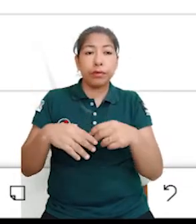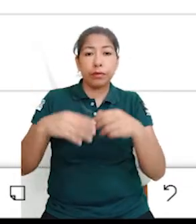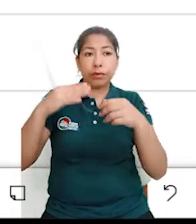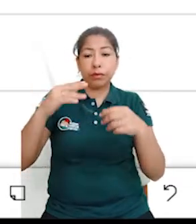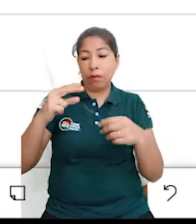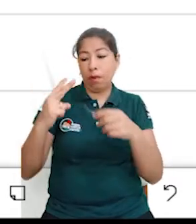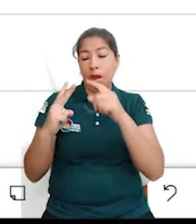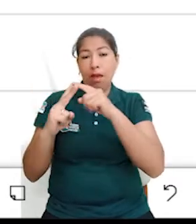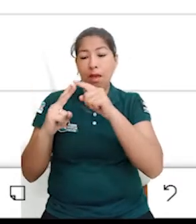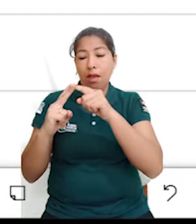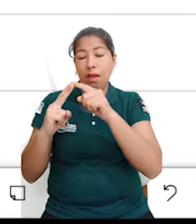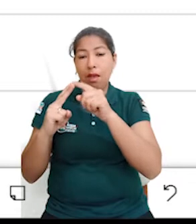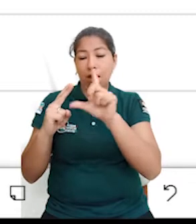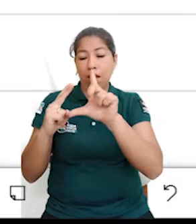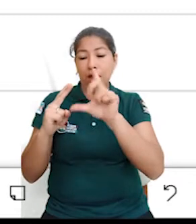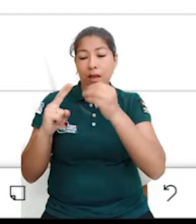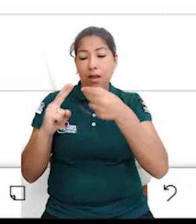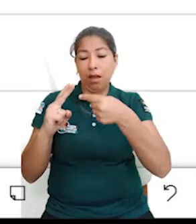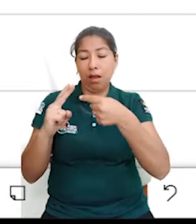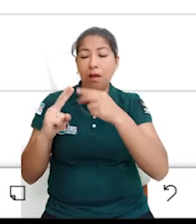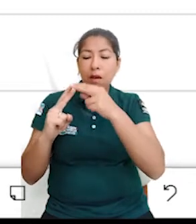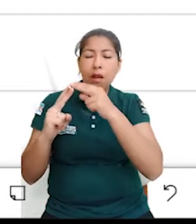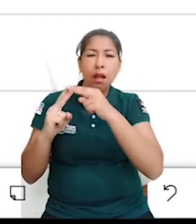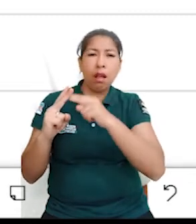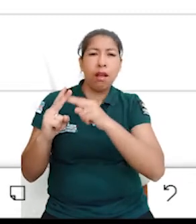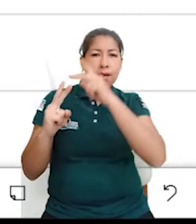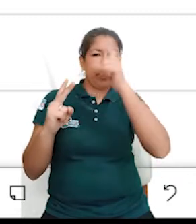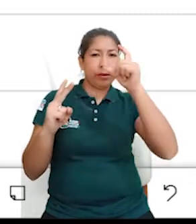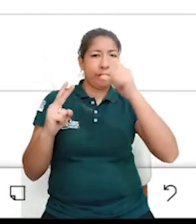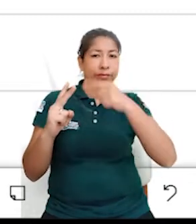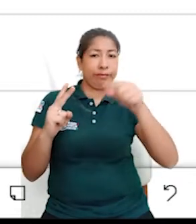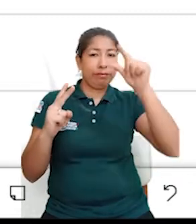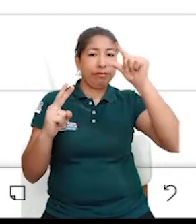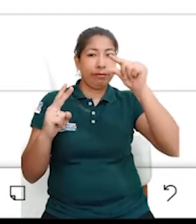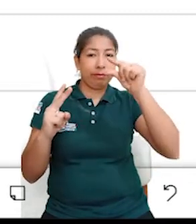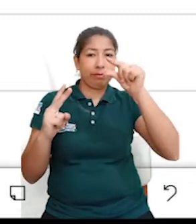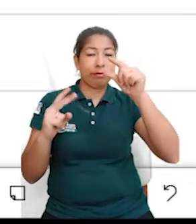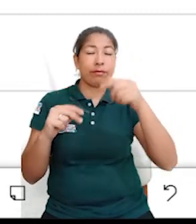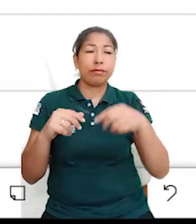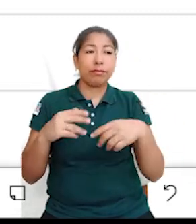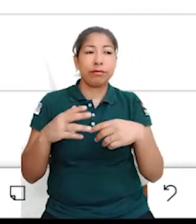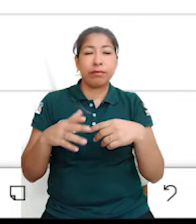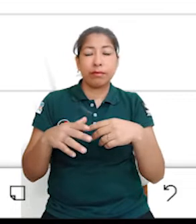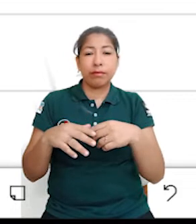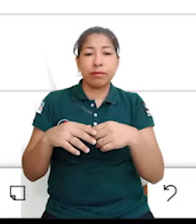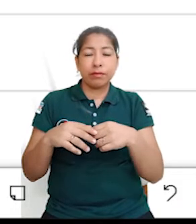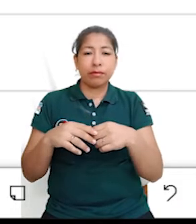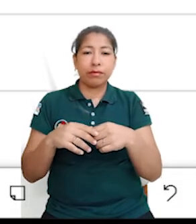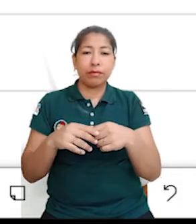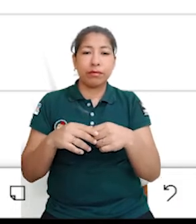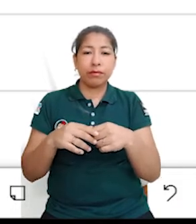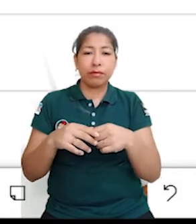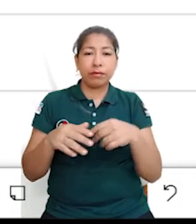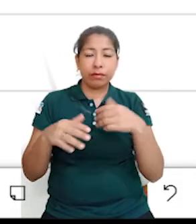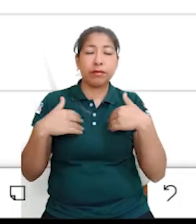a el exponente por propiedad de logaritmos. Le voy a dejar el video acá abajo para los que se perdieron las propiedades.